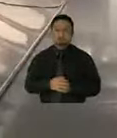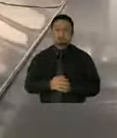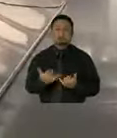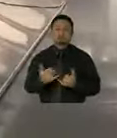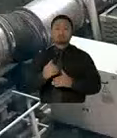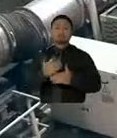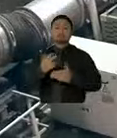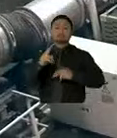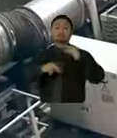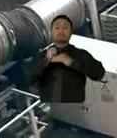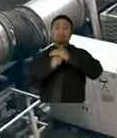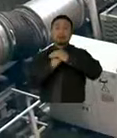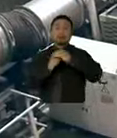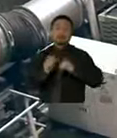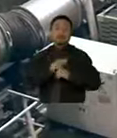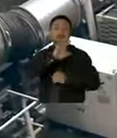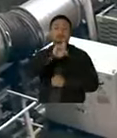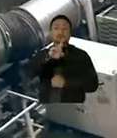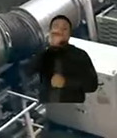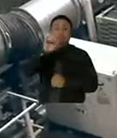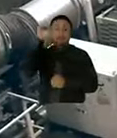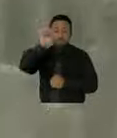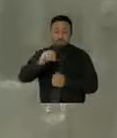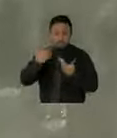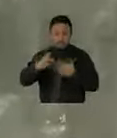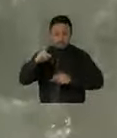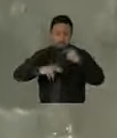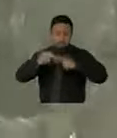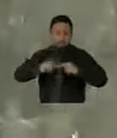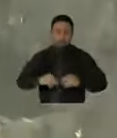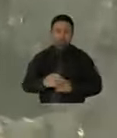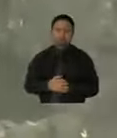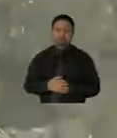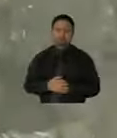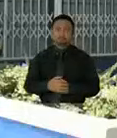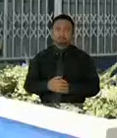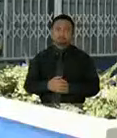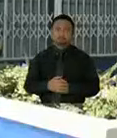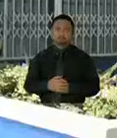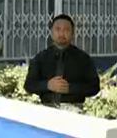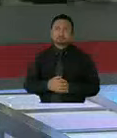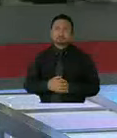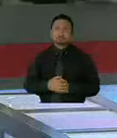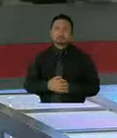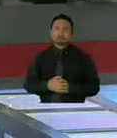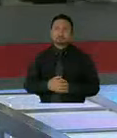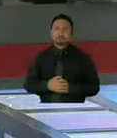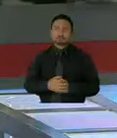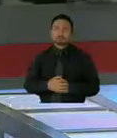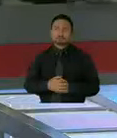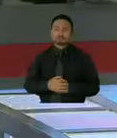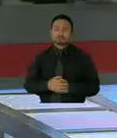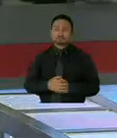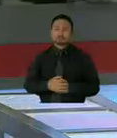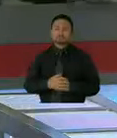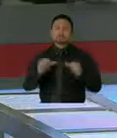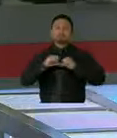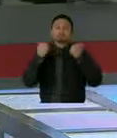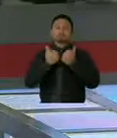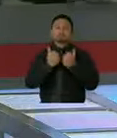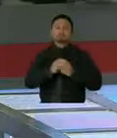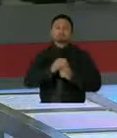Metro de Quito cuenta con el 51% de su construcción. En Quito informó Adriana Rojas. El asambleísta